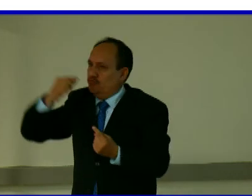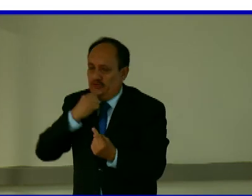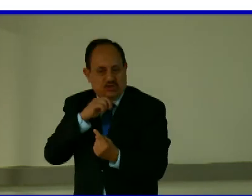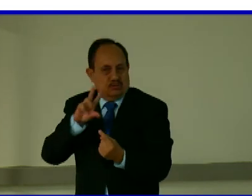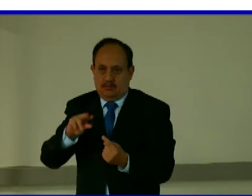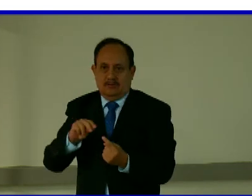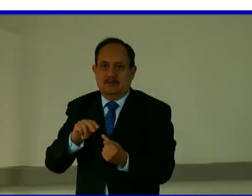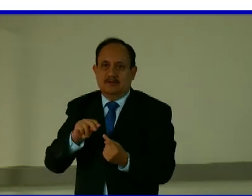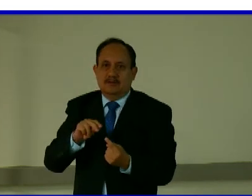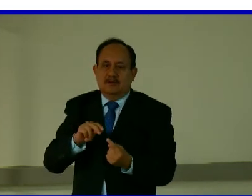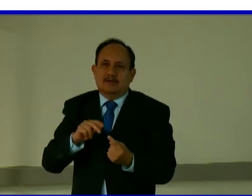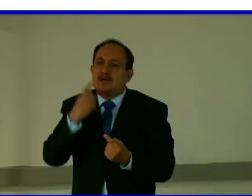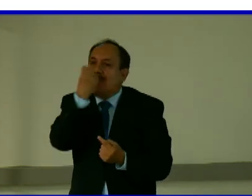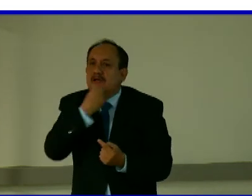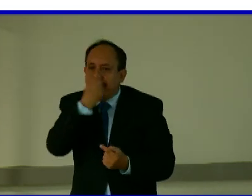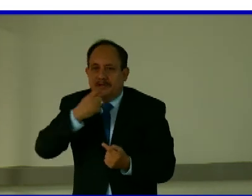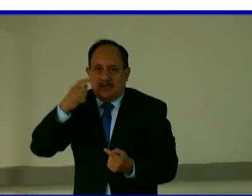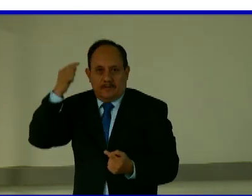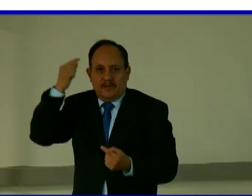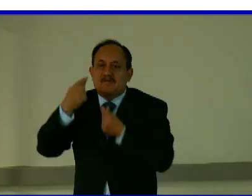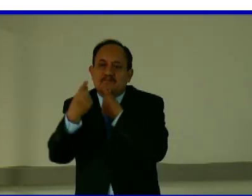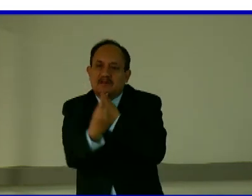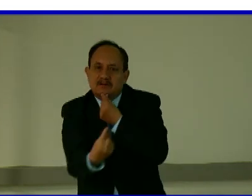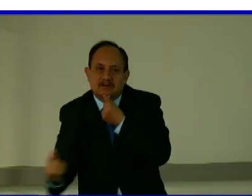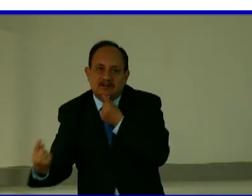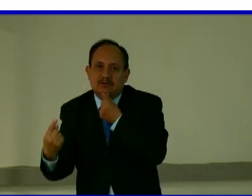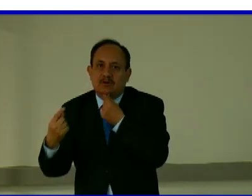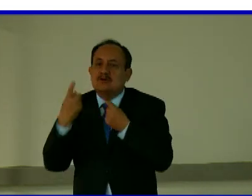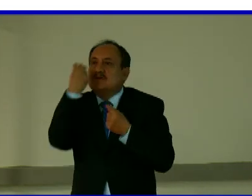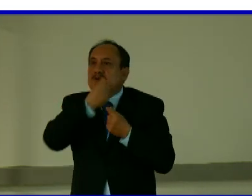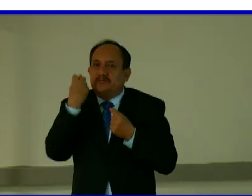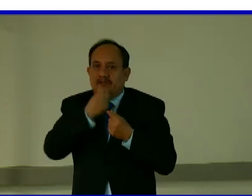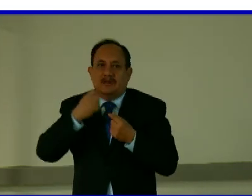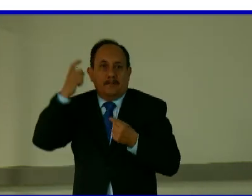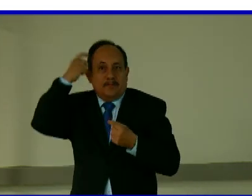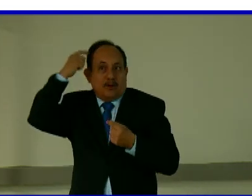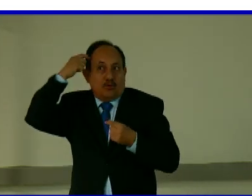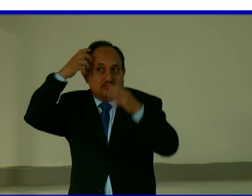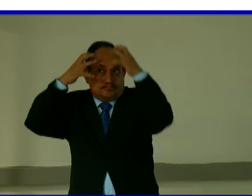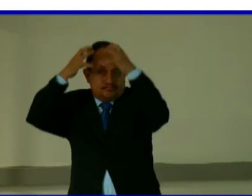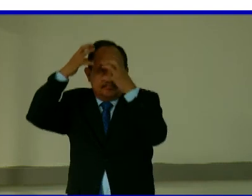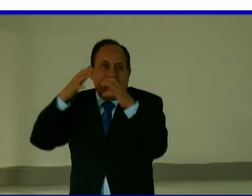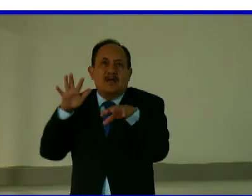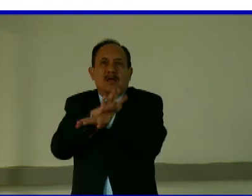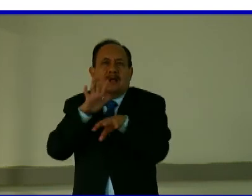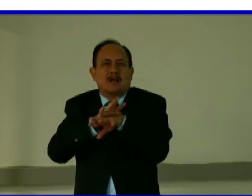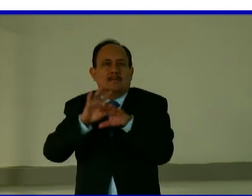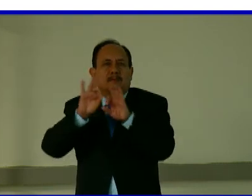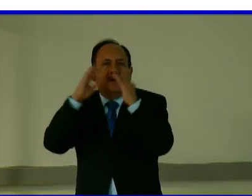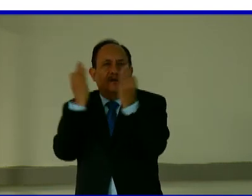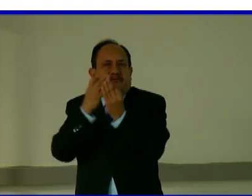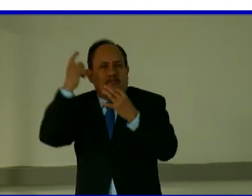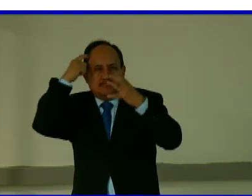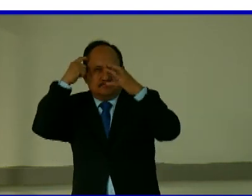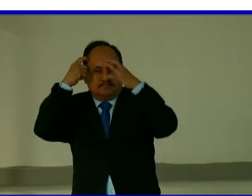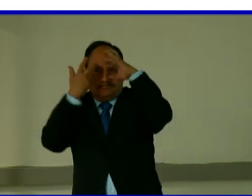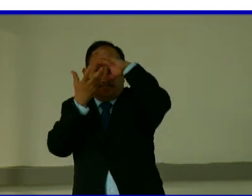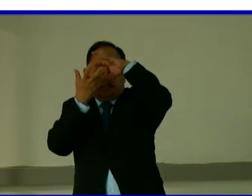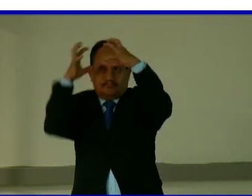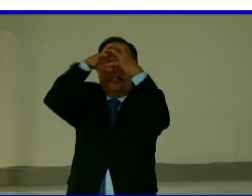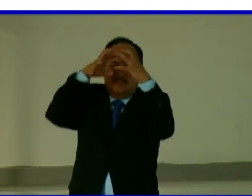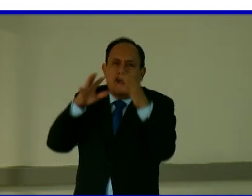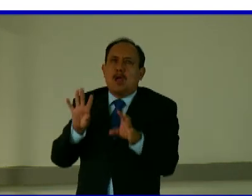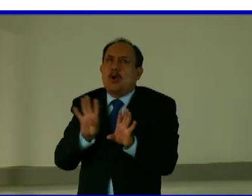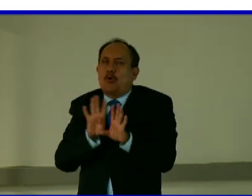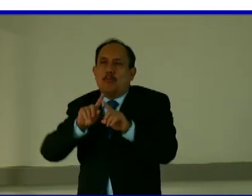terapia cognitiva es más para el niño. Y la terapia cognitiva es cambiar la forma en que uno piensa con respecto a cómo uno se